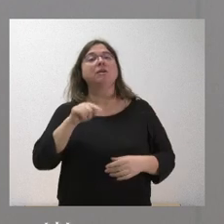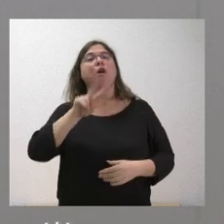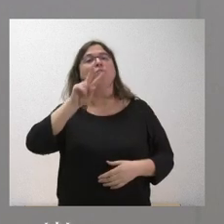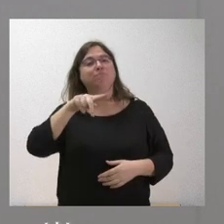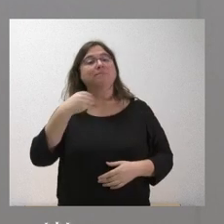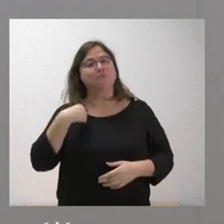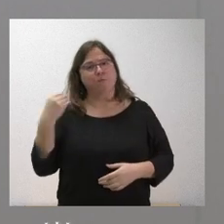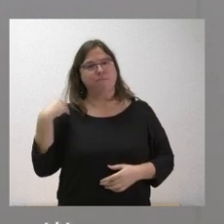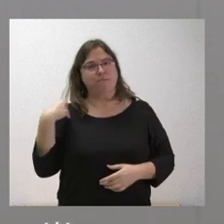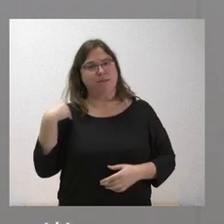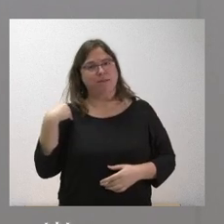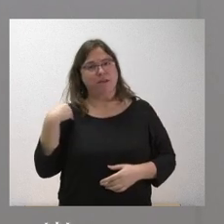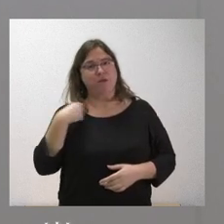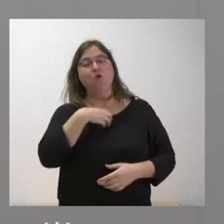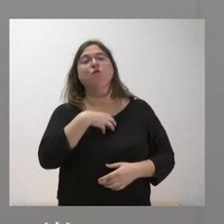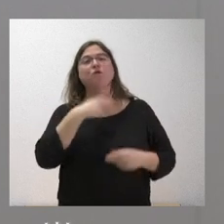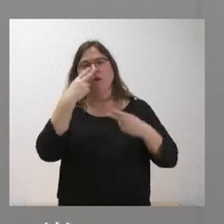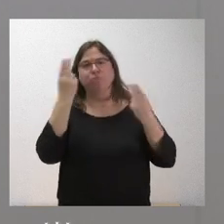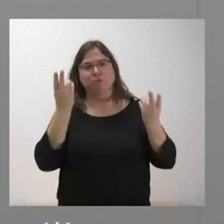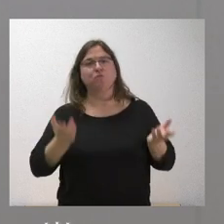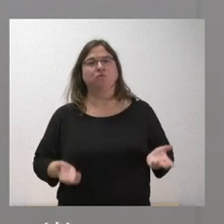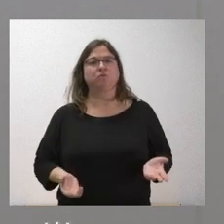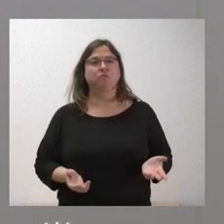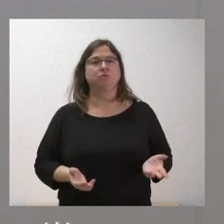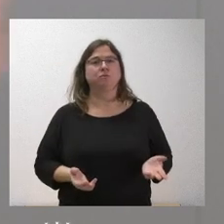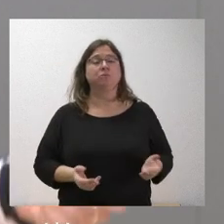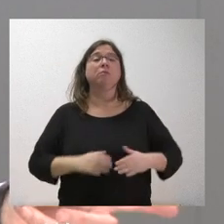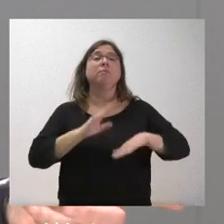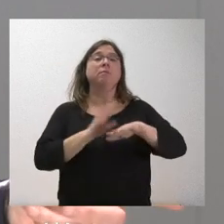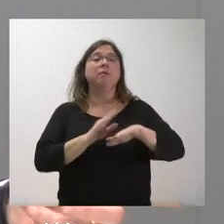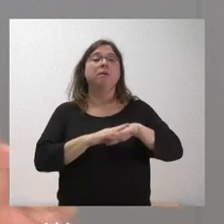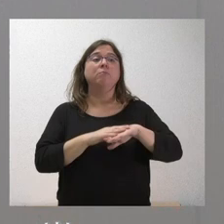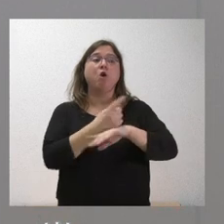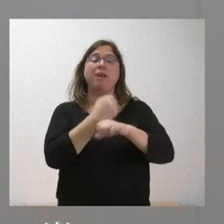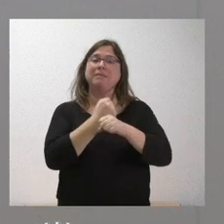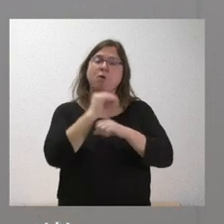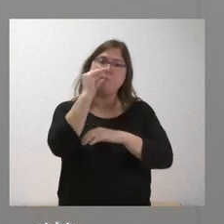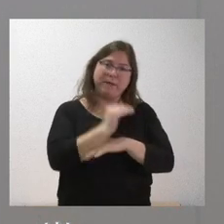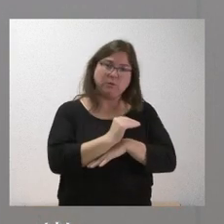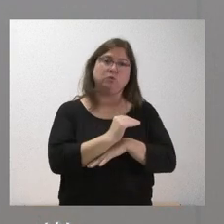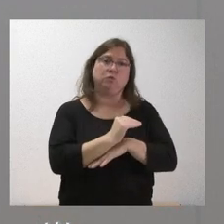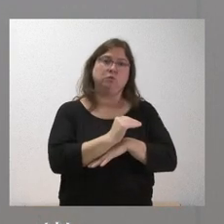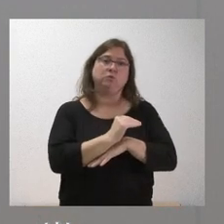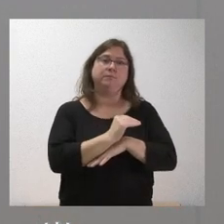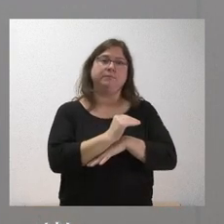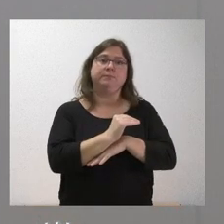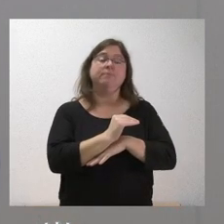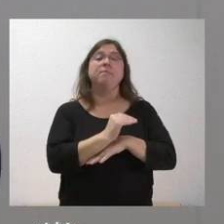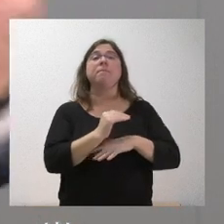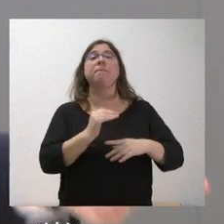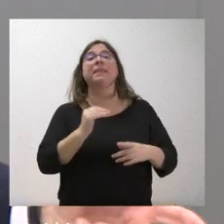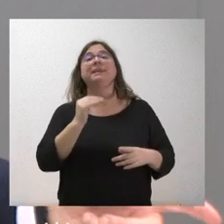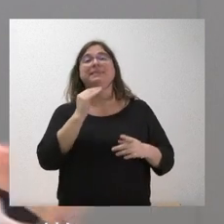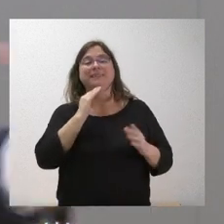pedían los empleados públicos que hubieran menos horas de trabajo que se bajar el